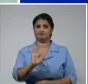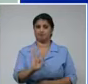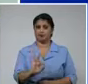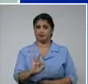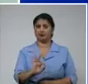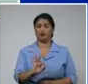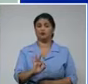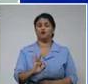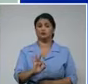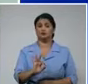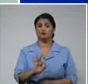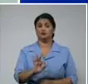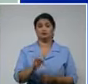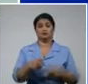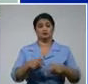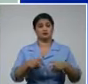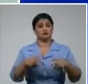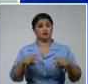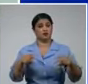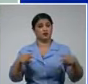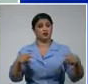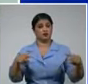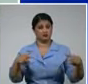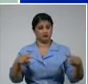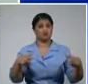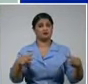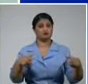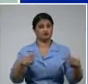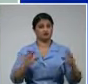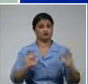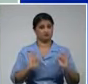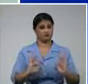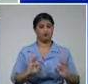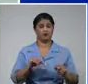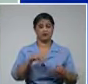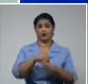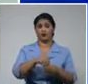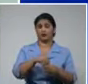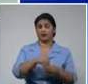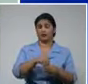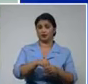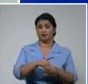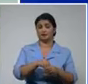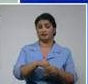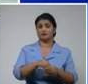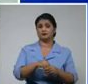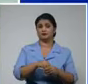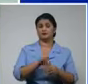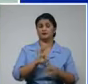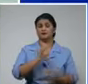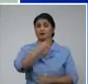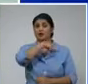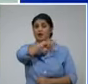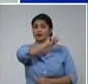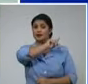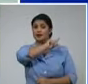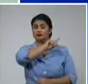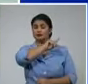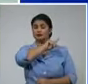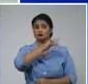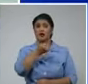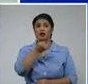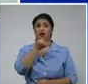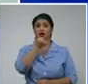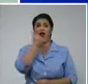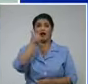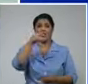una cifra alta, discretamente inferior al día anterior, y ayer con una afectación en